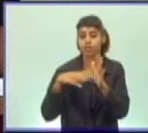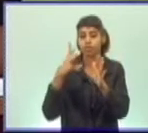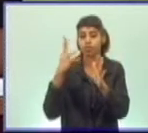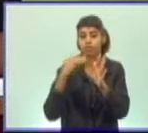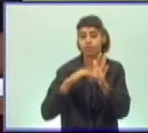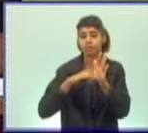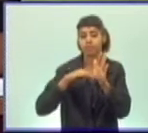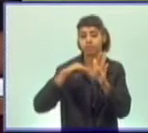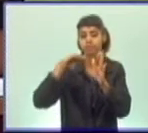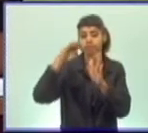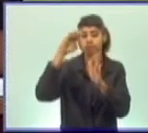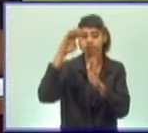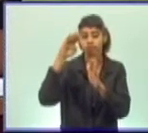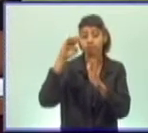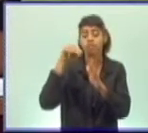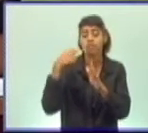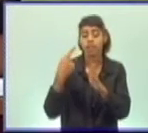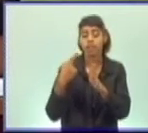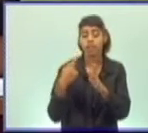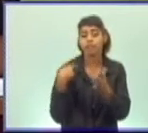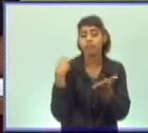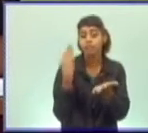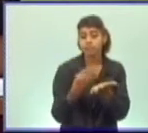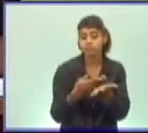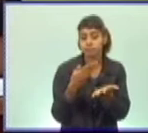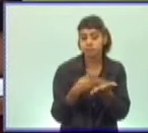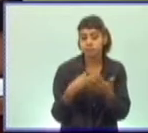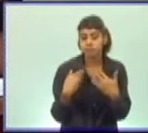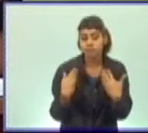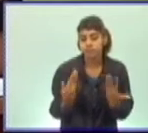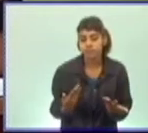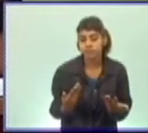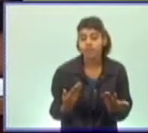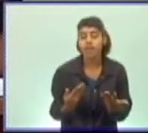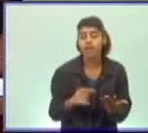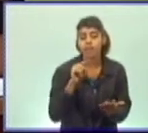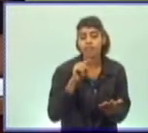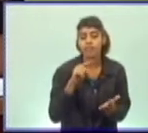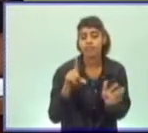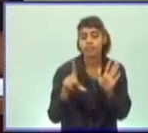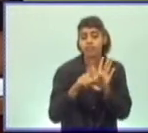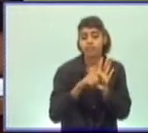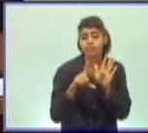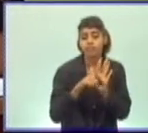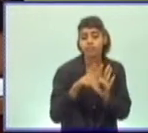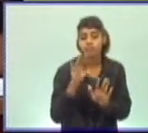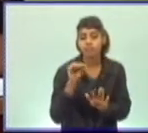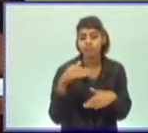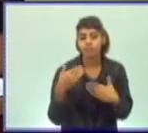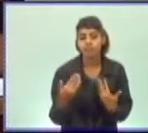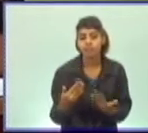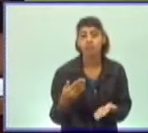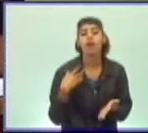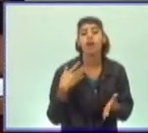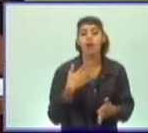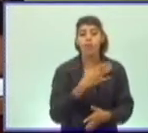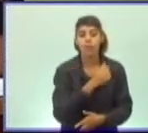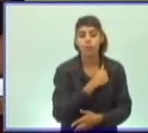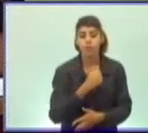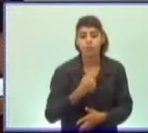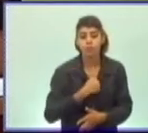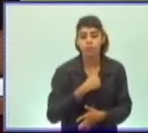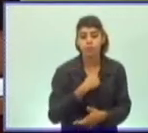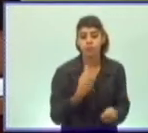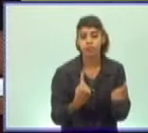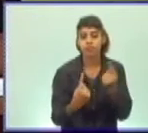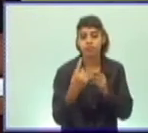atómicos. Pero recordemos, ¿qué plantea la ley periódica? Bueno, esta ley plantea que las propiedades de los elementos